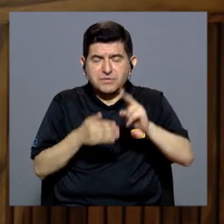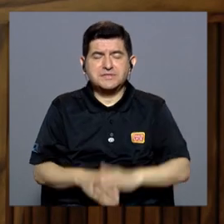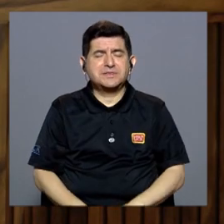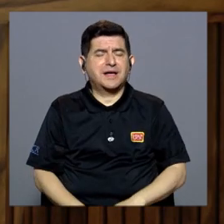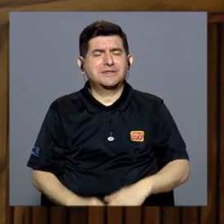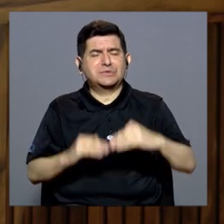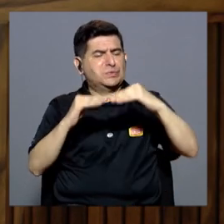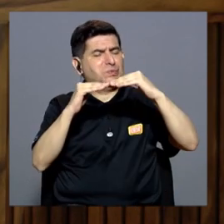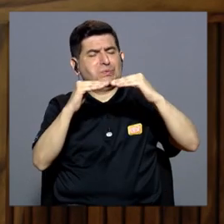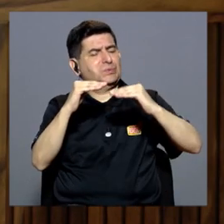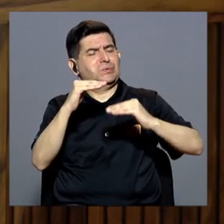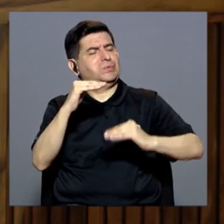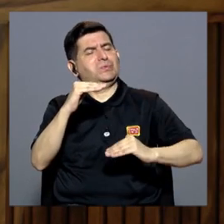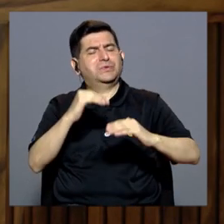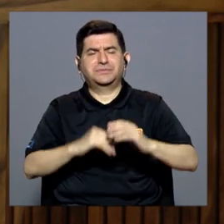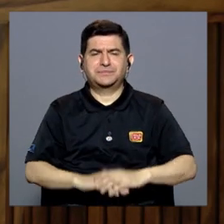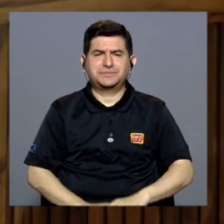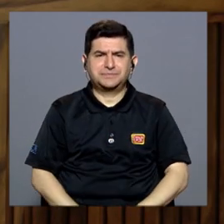baja.